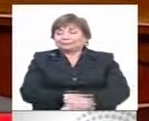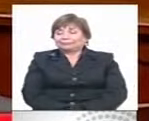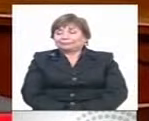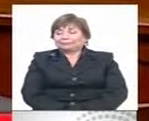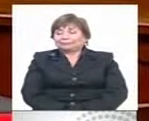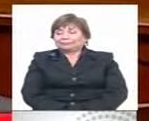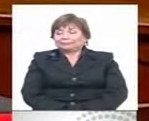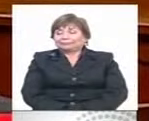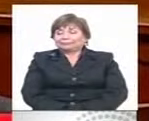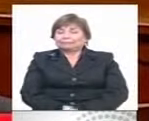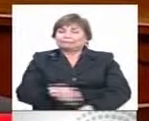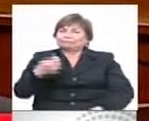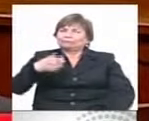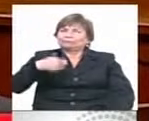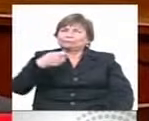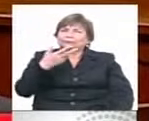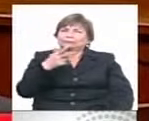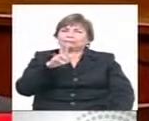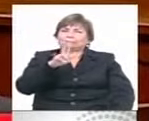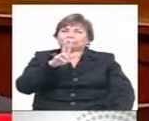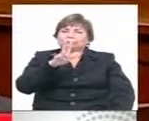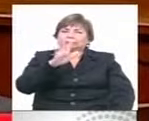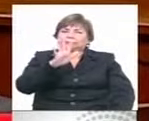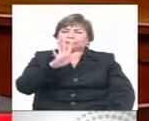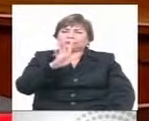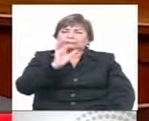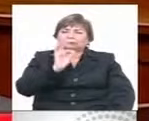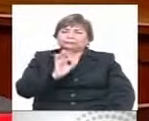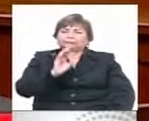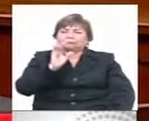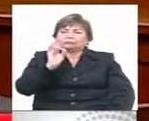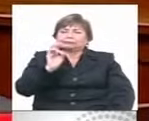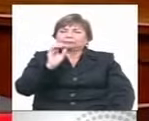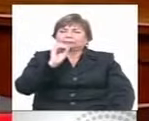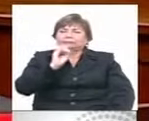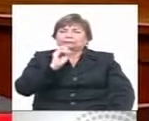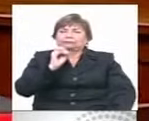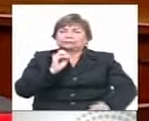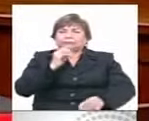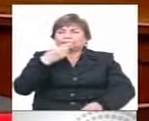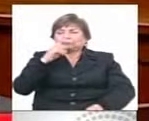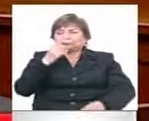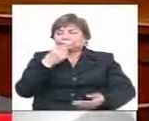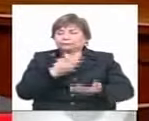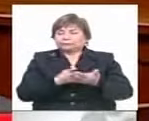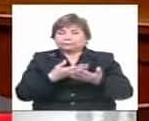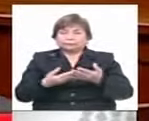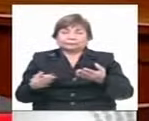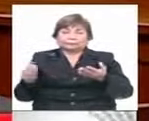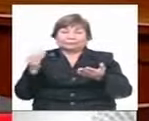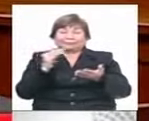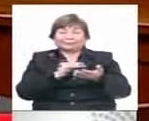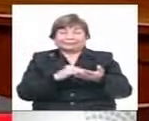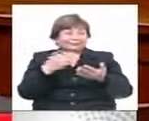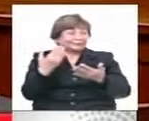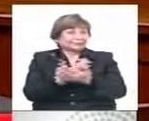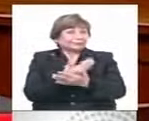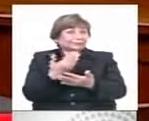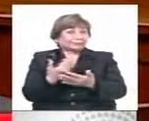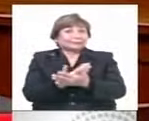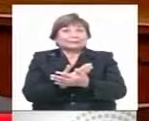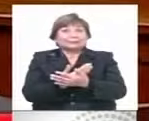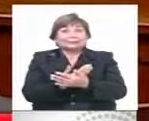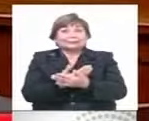una inversión de 305.7 millones. Asimismo, implementaremos el modelo de